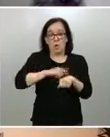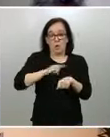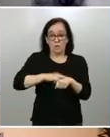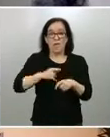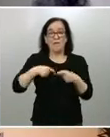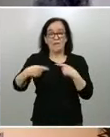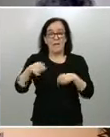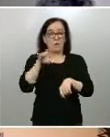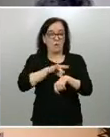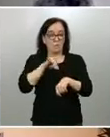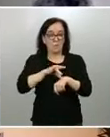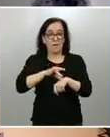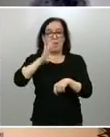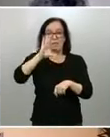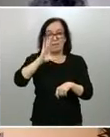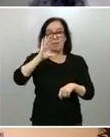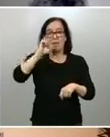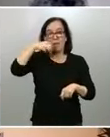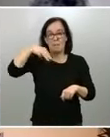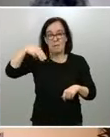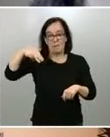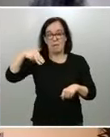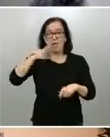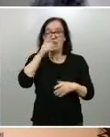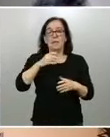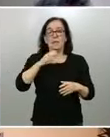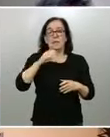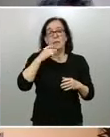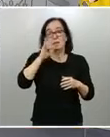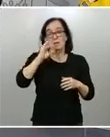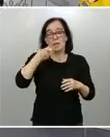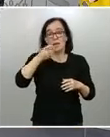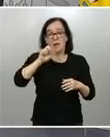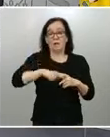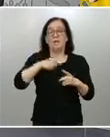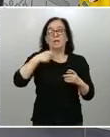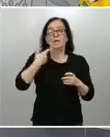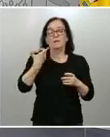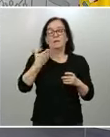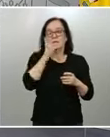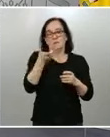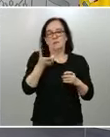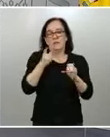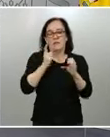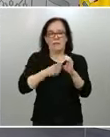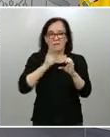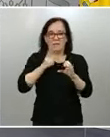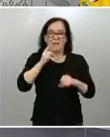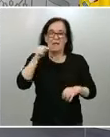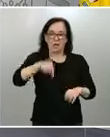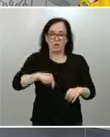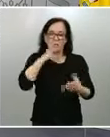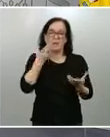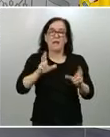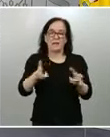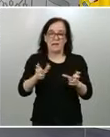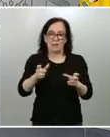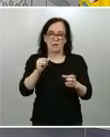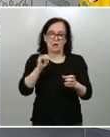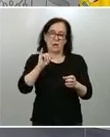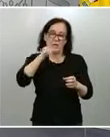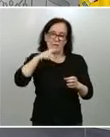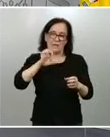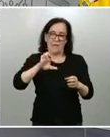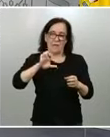cmd guardián canal sur y radio intereconomía vamos a comenzar por expansión os rogamos que subáis